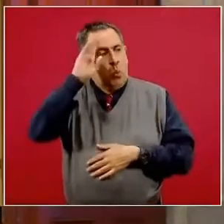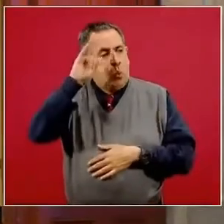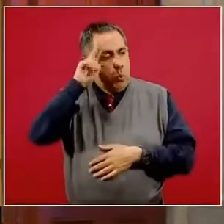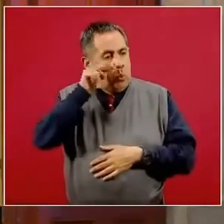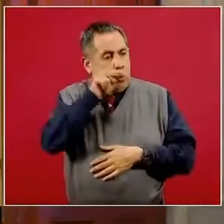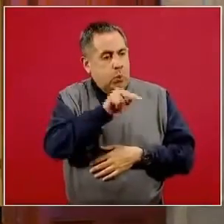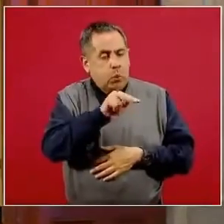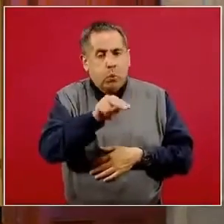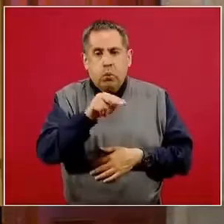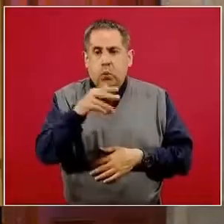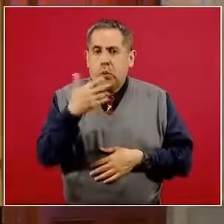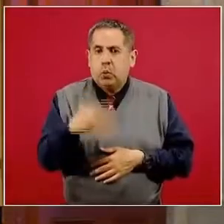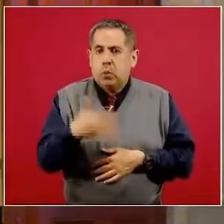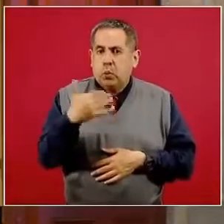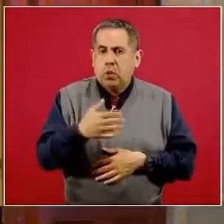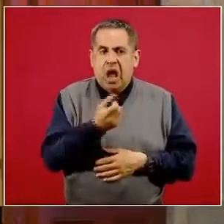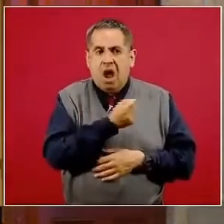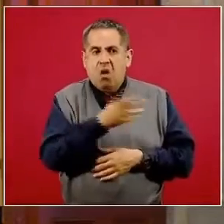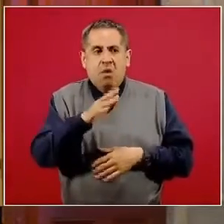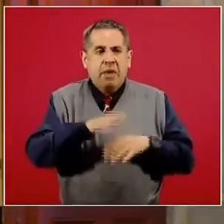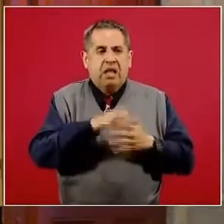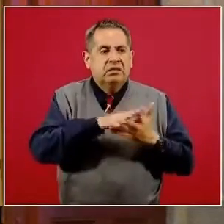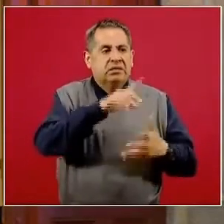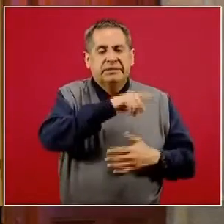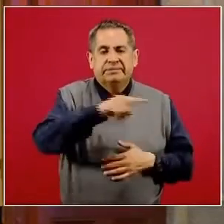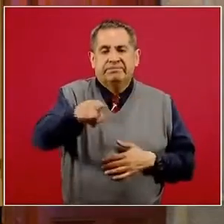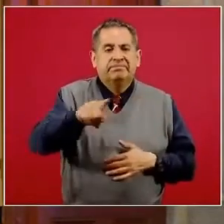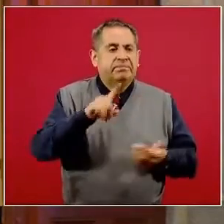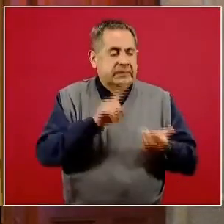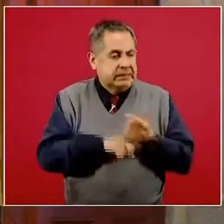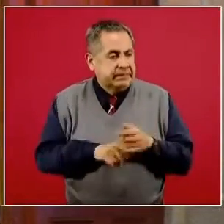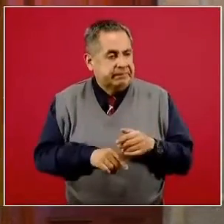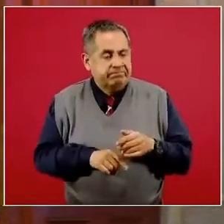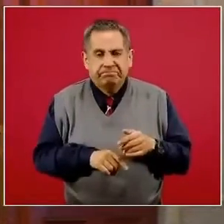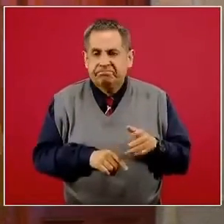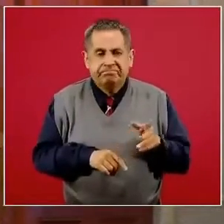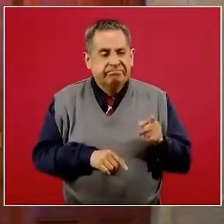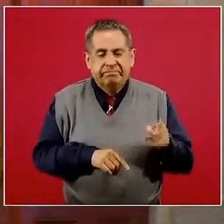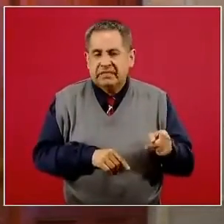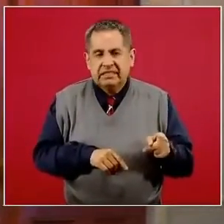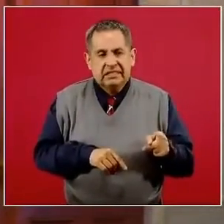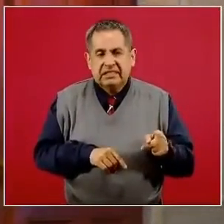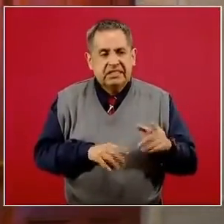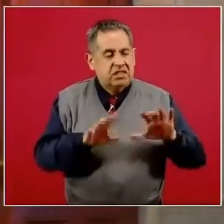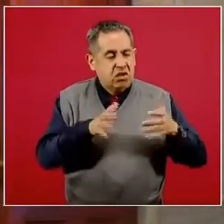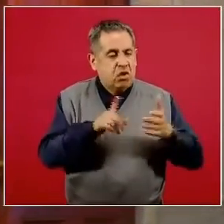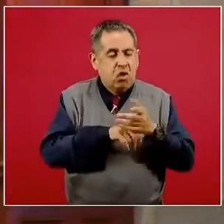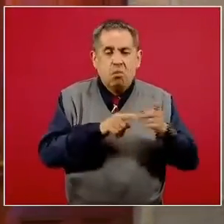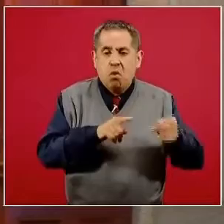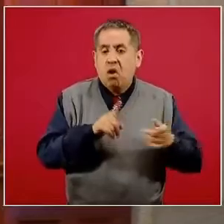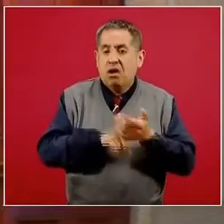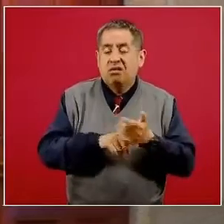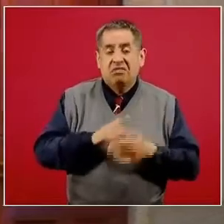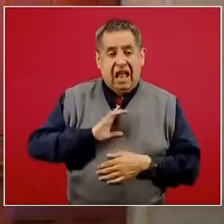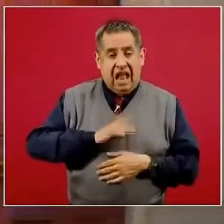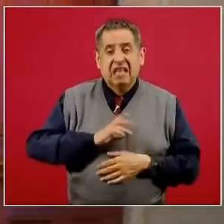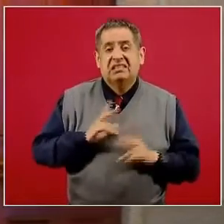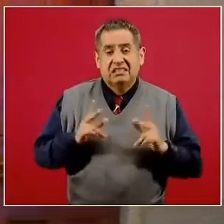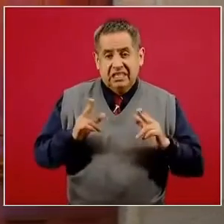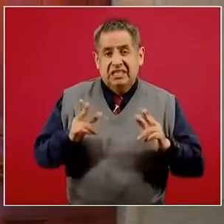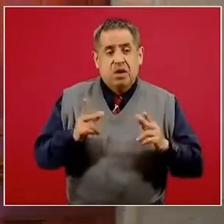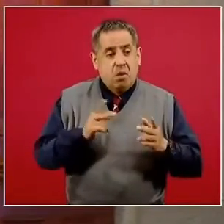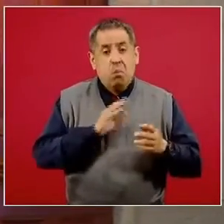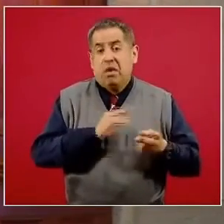aumento y que es mayor en ciertas regiones asociadas a este sistema agroindustrial de cáncer y de